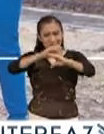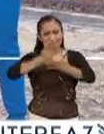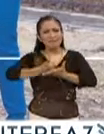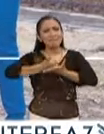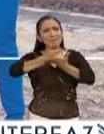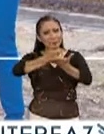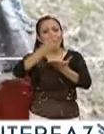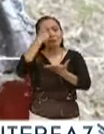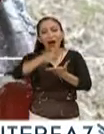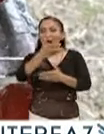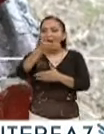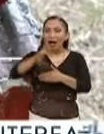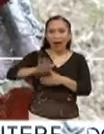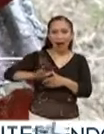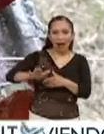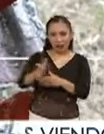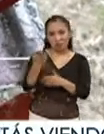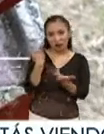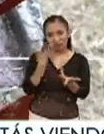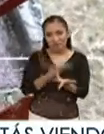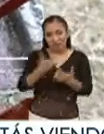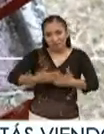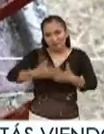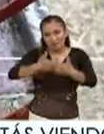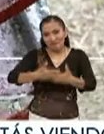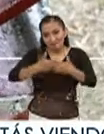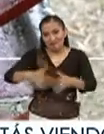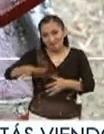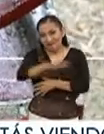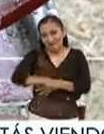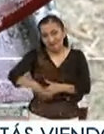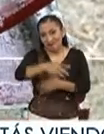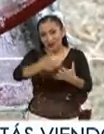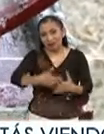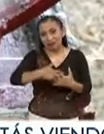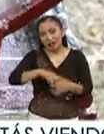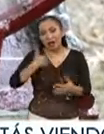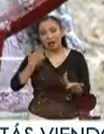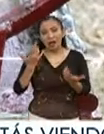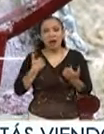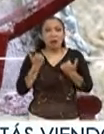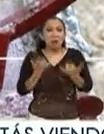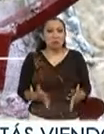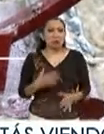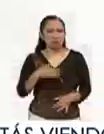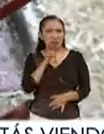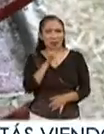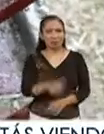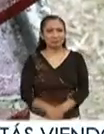ayuda al campo de la industria ladrillera y reduce el esfuerzo físico.